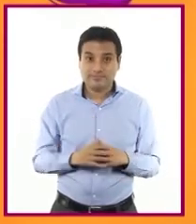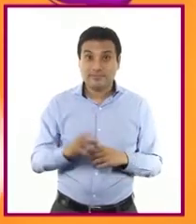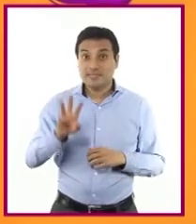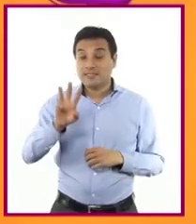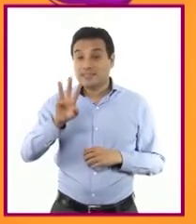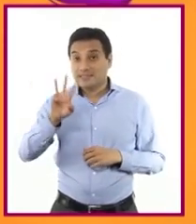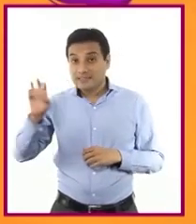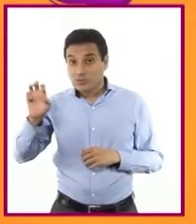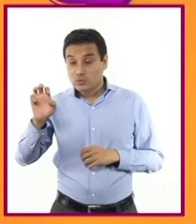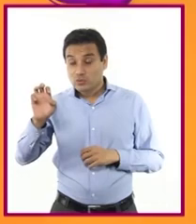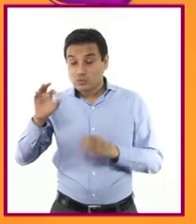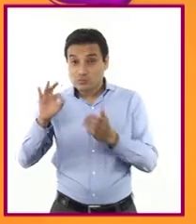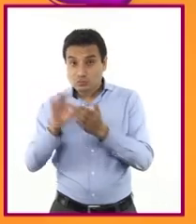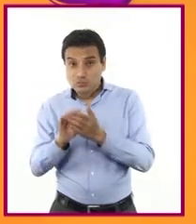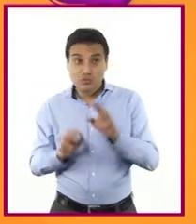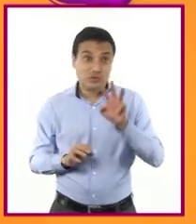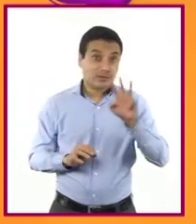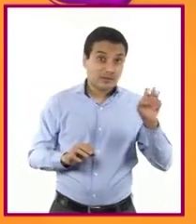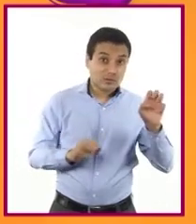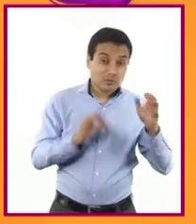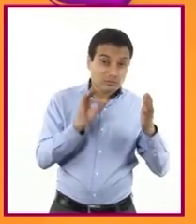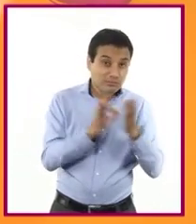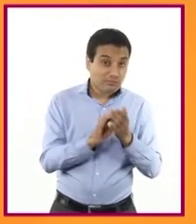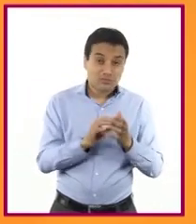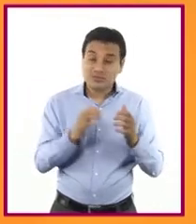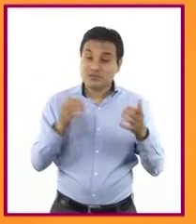300 puntos.